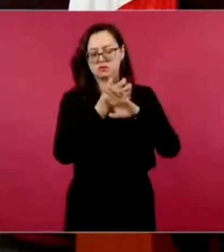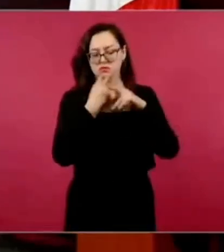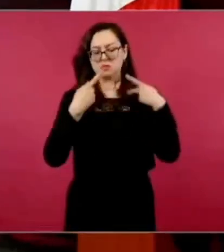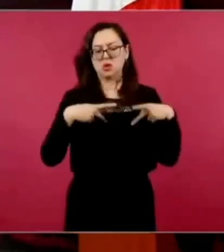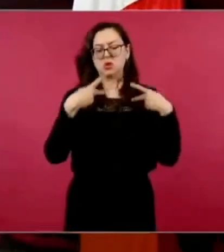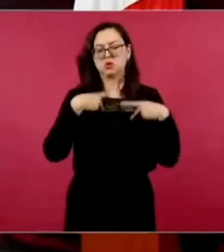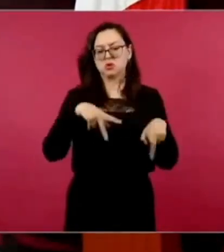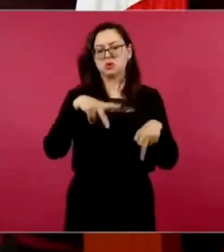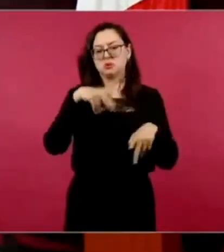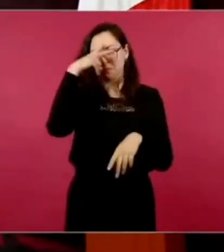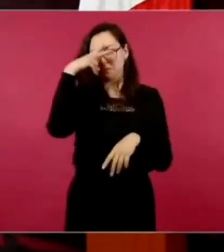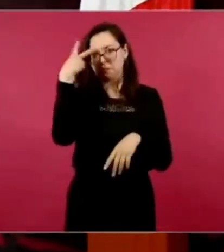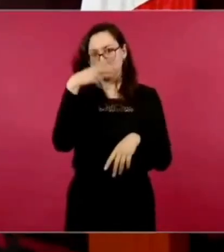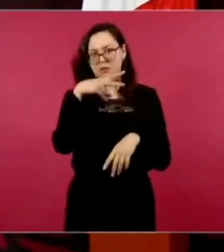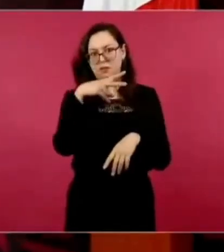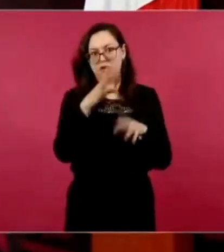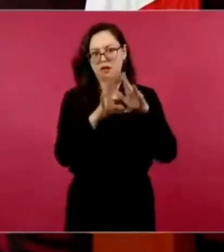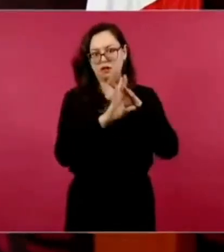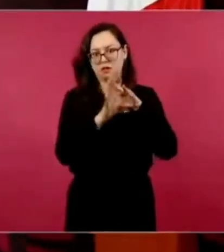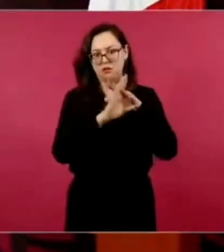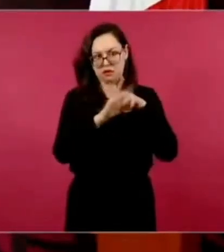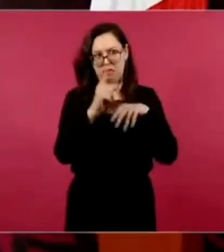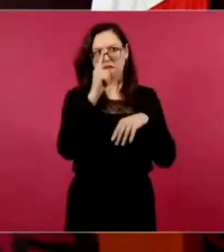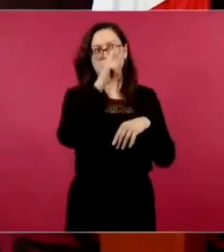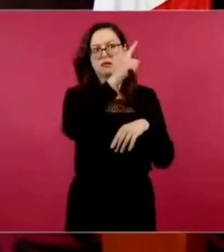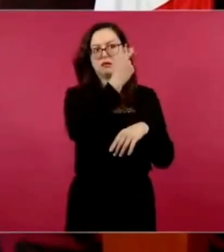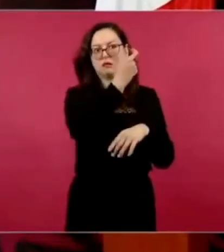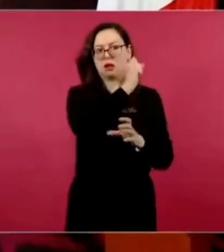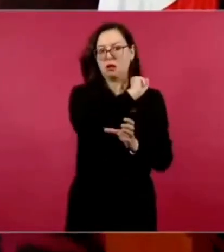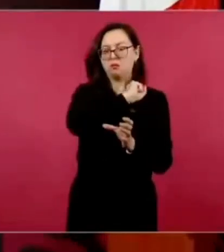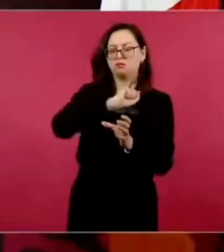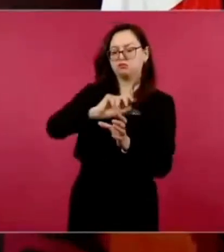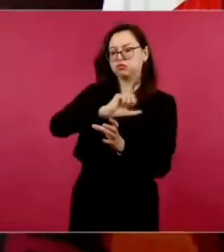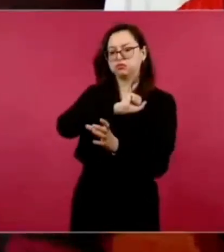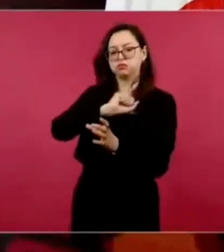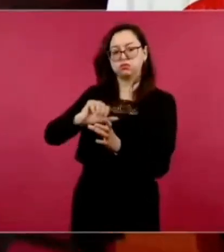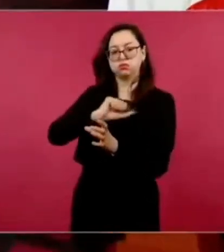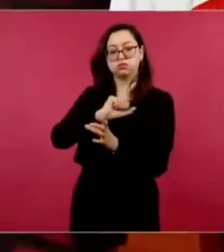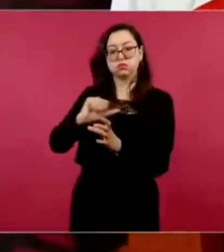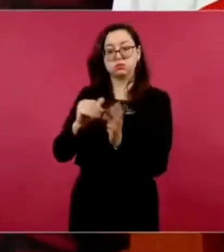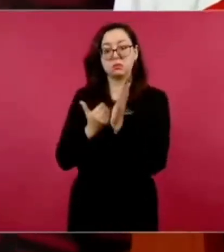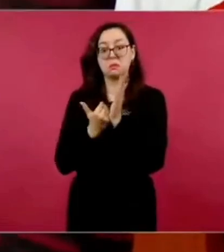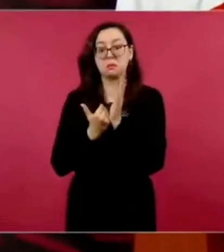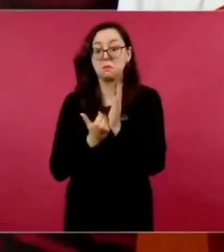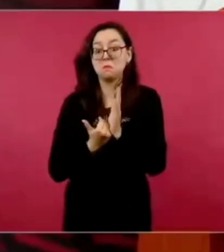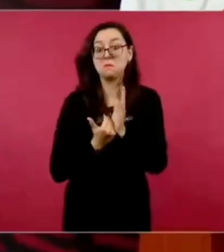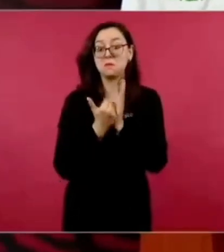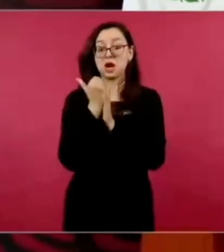y hubo un incremento del 8%.